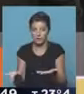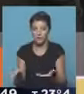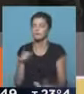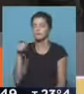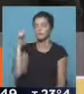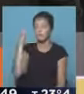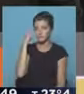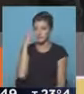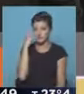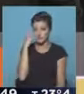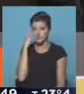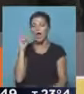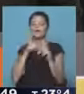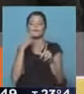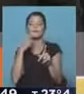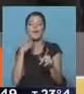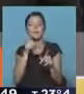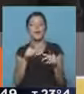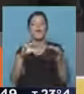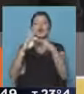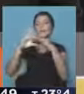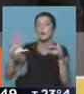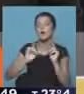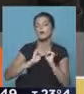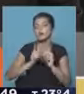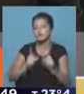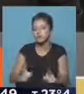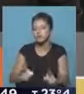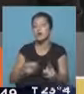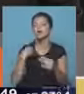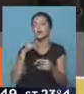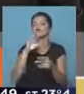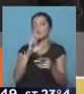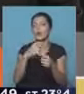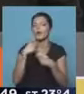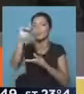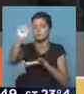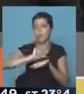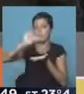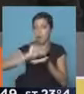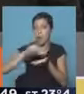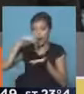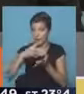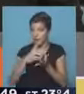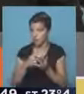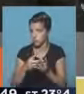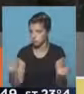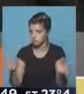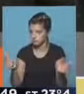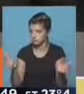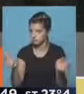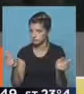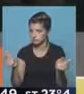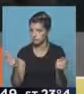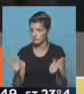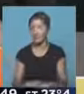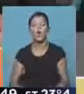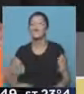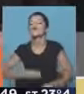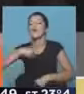uno se esperanzaba como nos seguían los demócratas con la bicicleta financiera directa al dos dólares aparece y se acaba esto cualquier proyecto que sea de